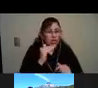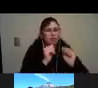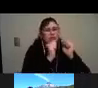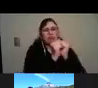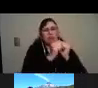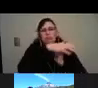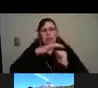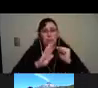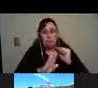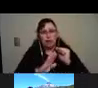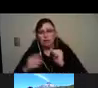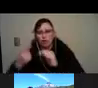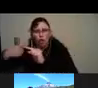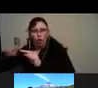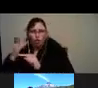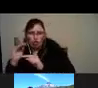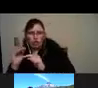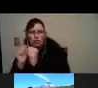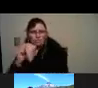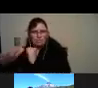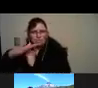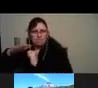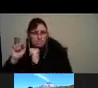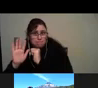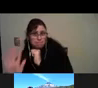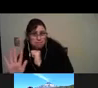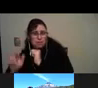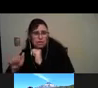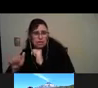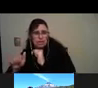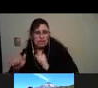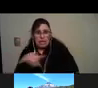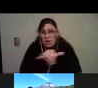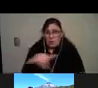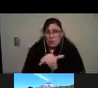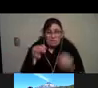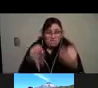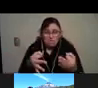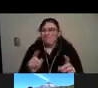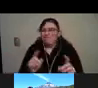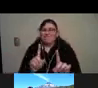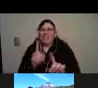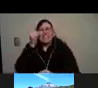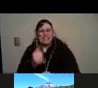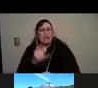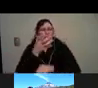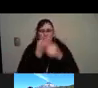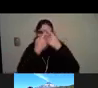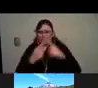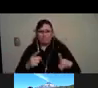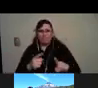sea igual a un niño con otra parálisis cerebral X, ¿ya? Eso es muy, muy, muy difícil, siempre hay